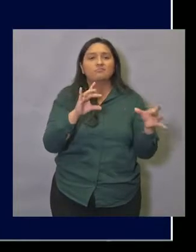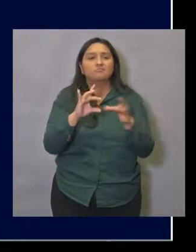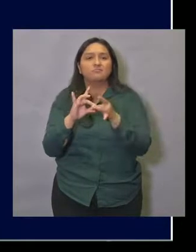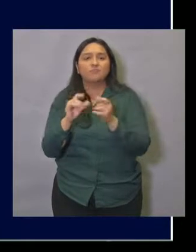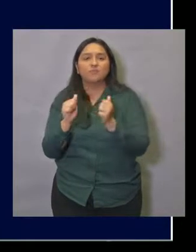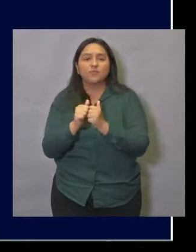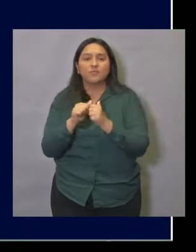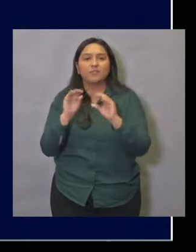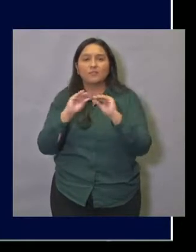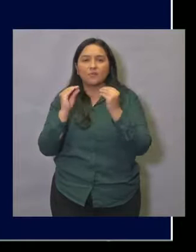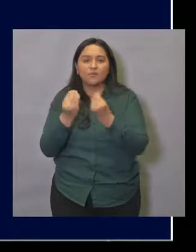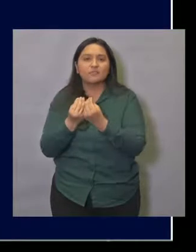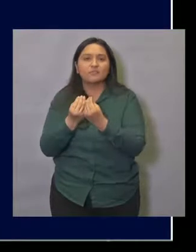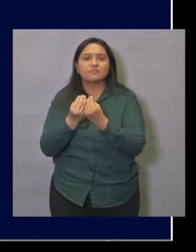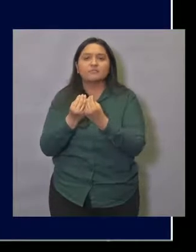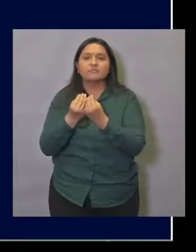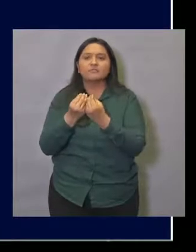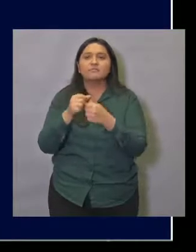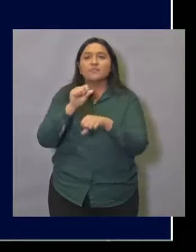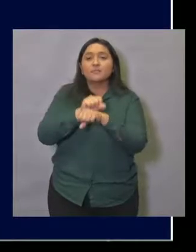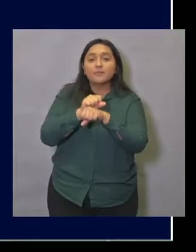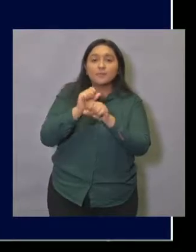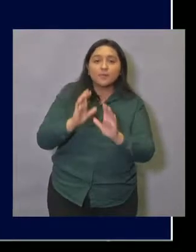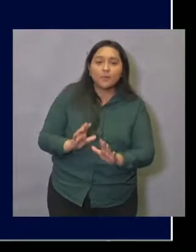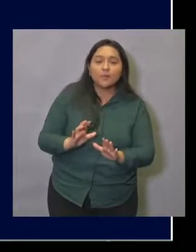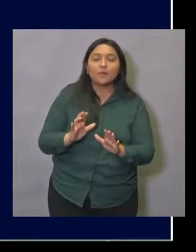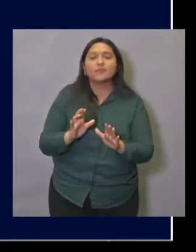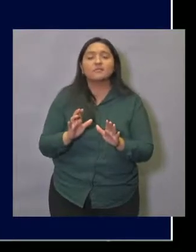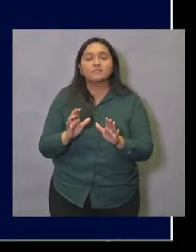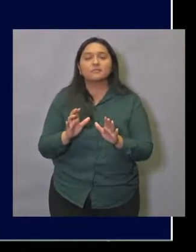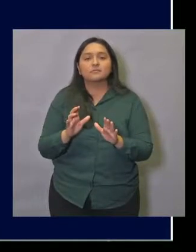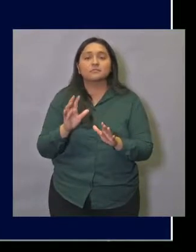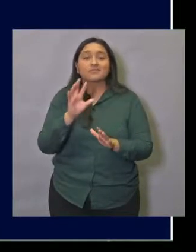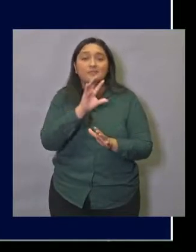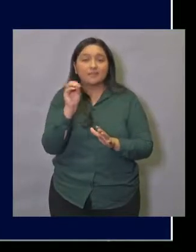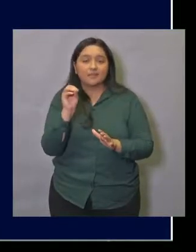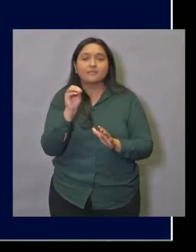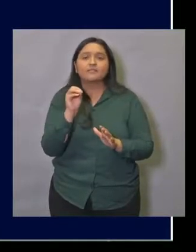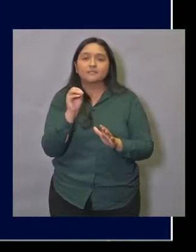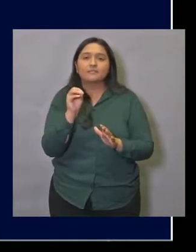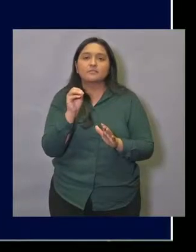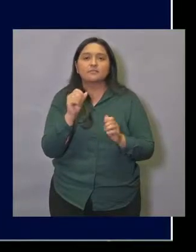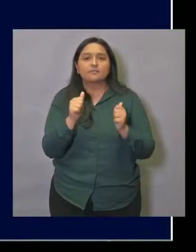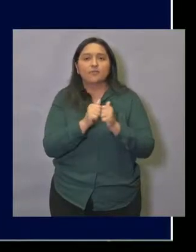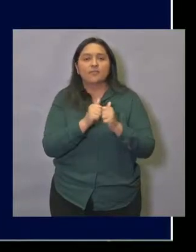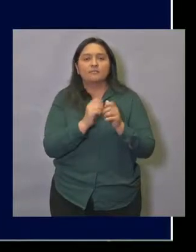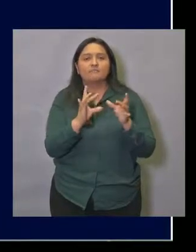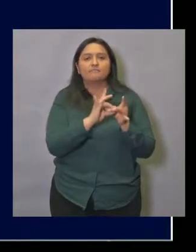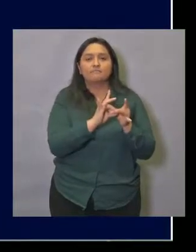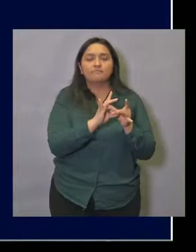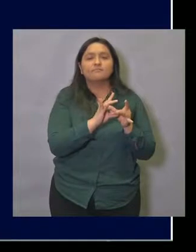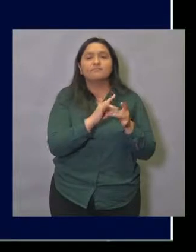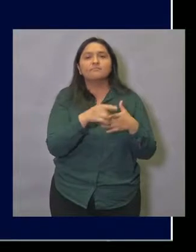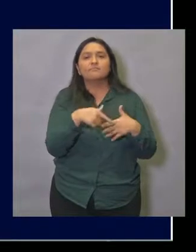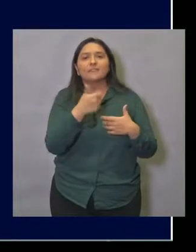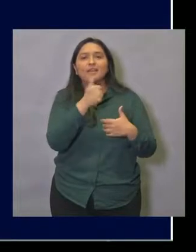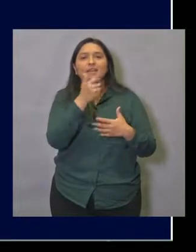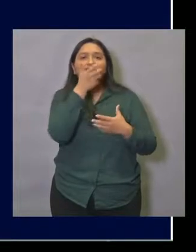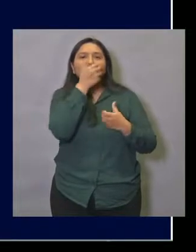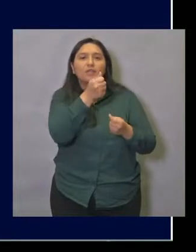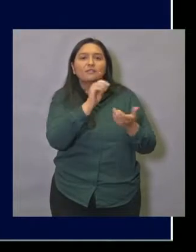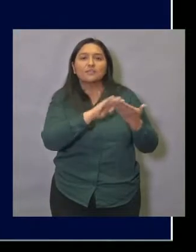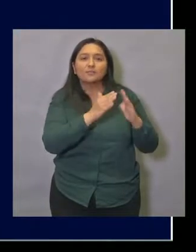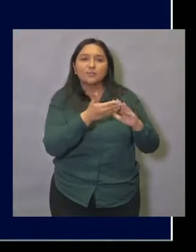de empleadores y empleados, sino que también se requiere la coordinación con fuentes confiables para estos